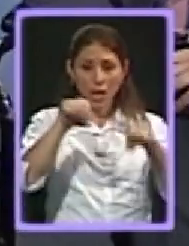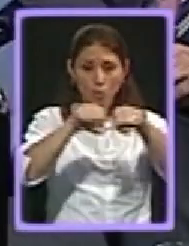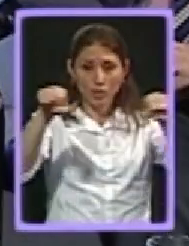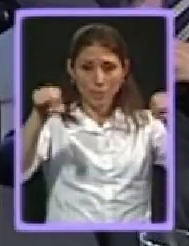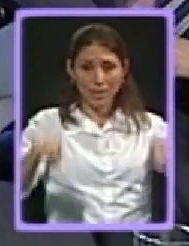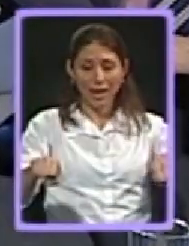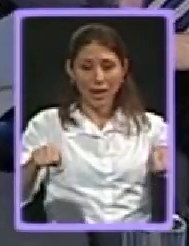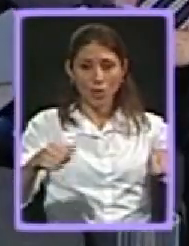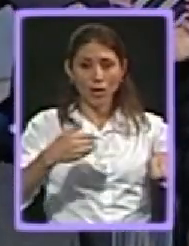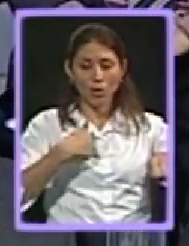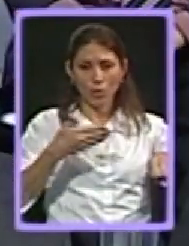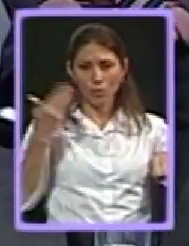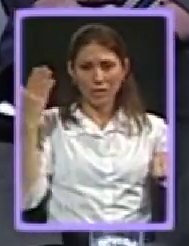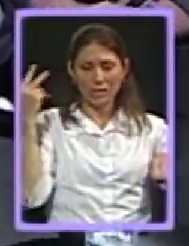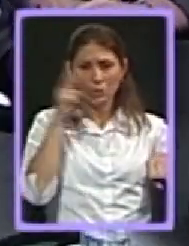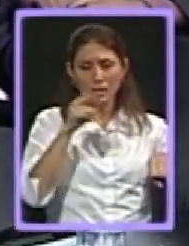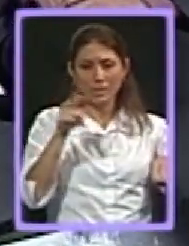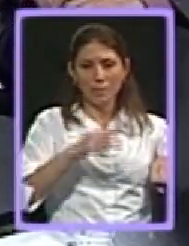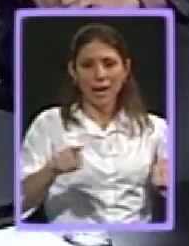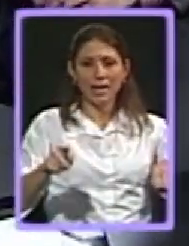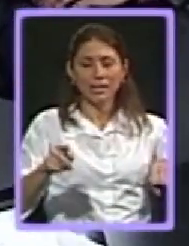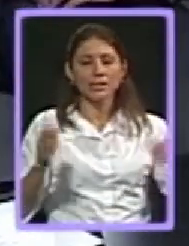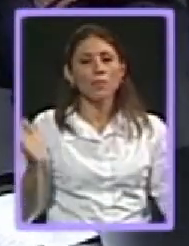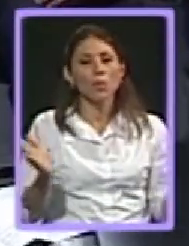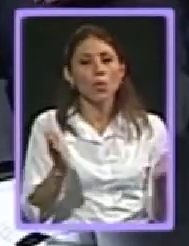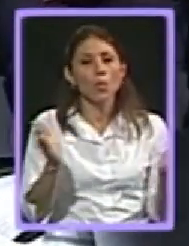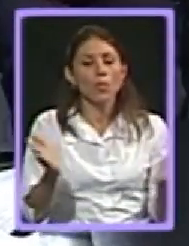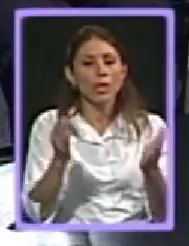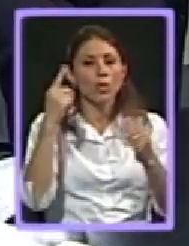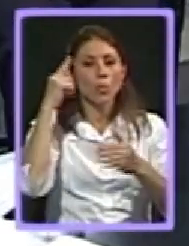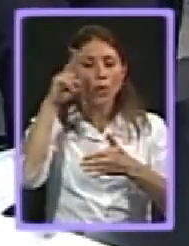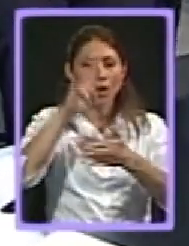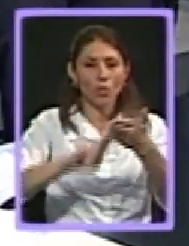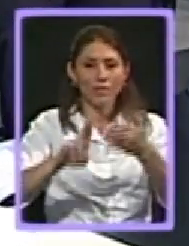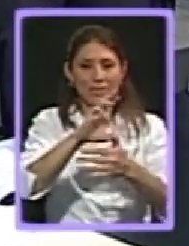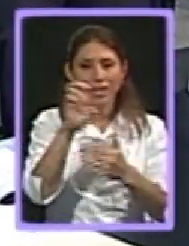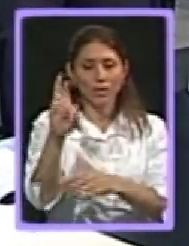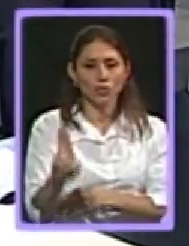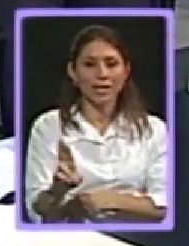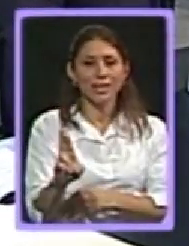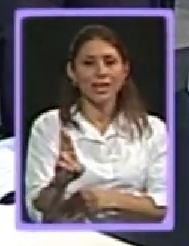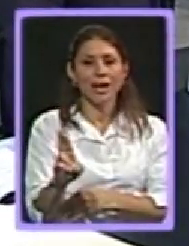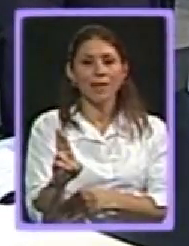tuvimos hace unas semanas promovido por la Universidad de Costa Rica,